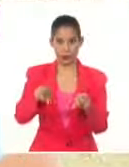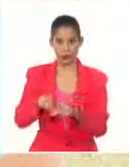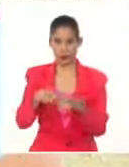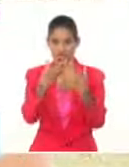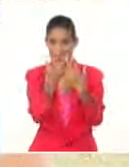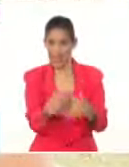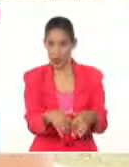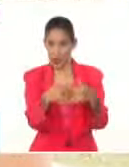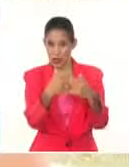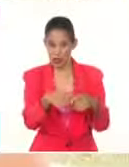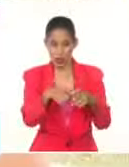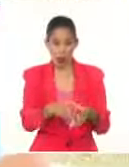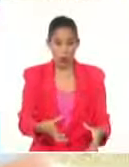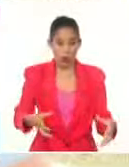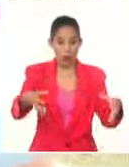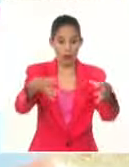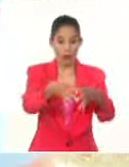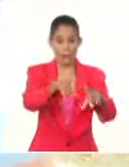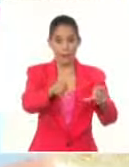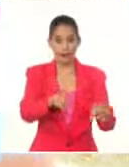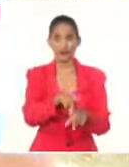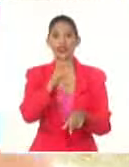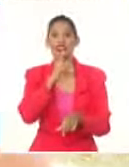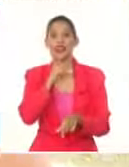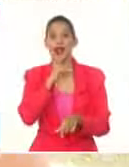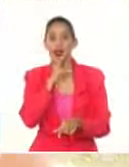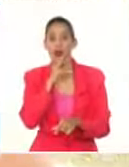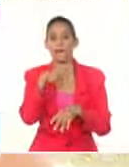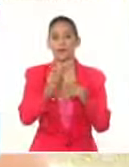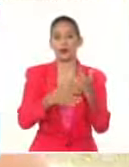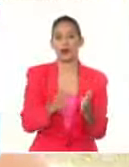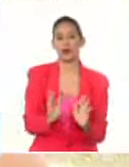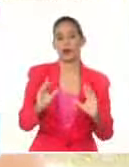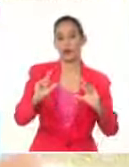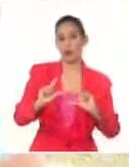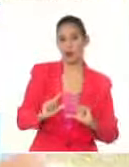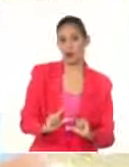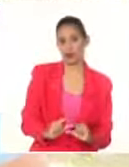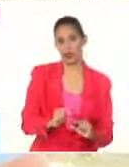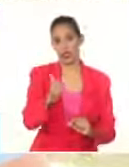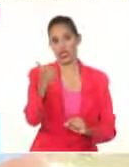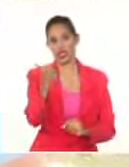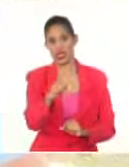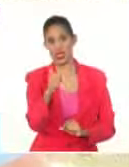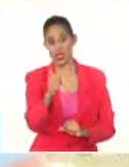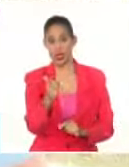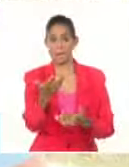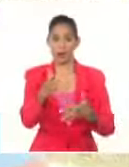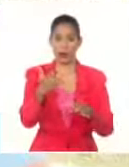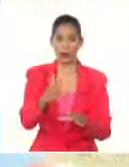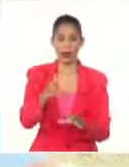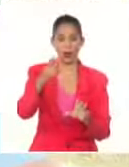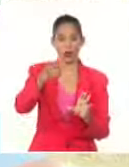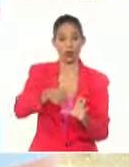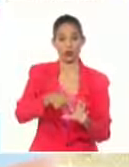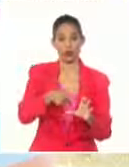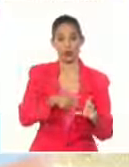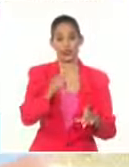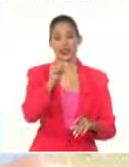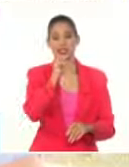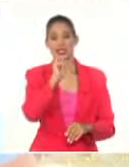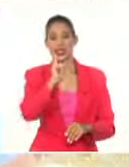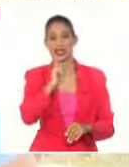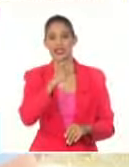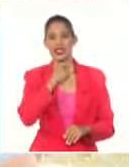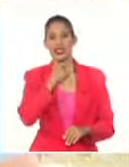pozos nos evitamos un consumo de diésel aproximadamente de 195 litros de diésel